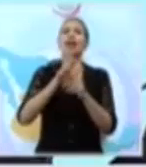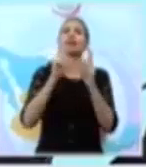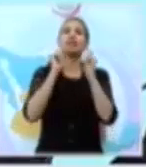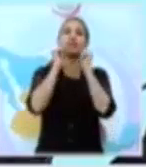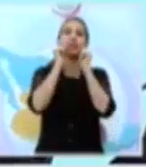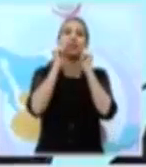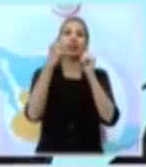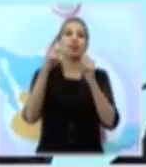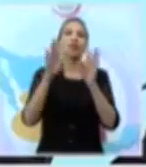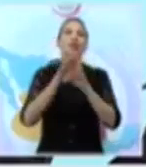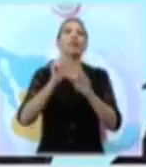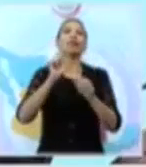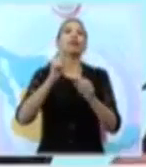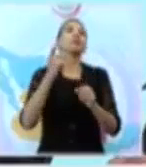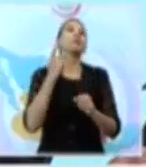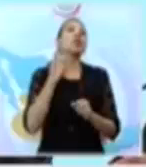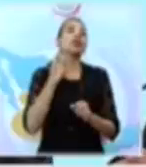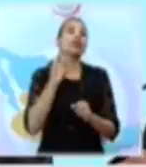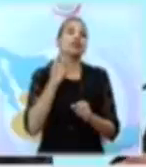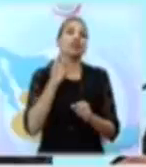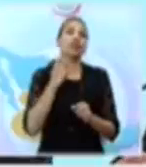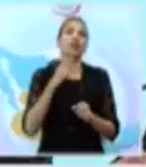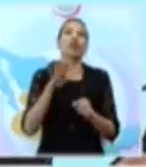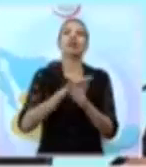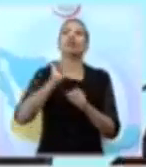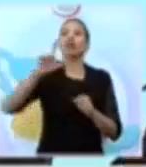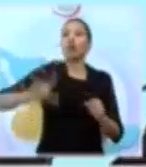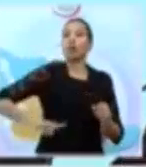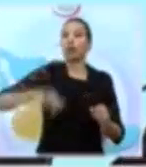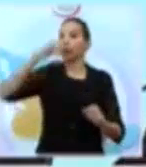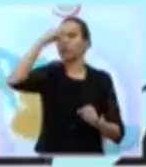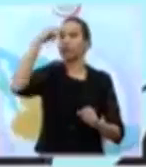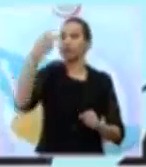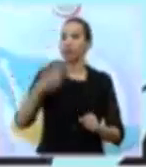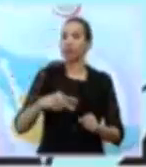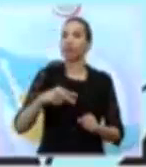su signo político, del Estado mexicano.